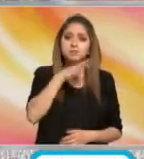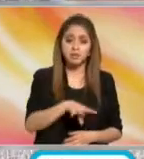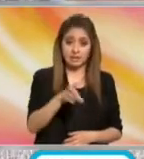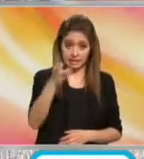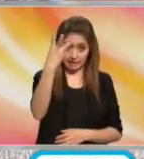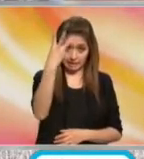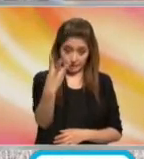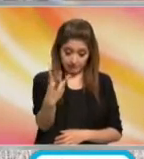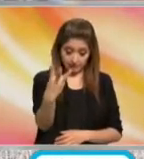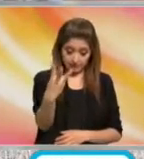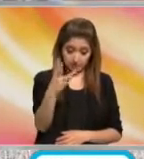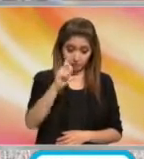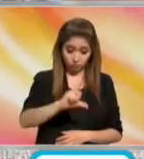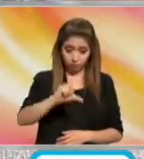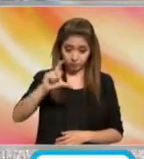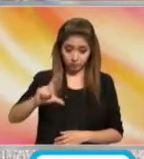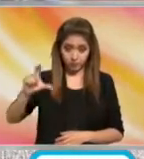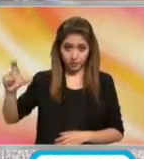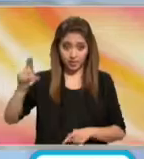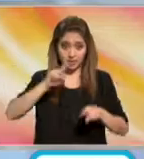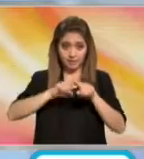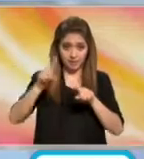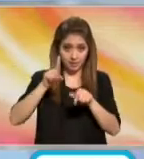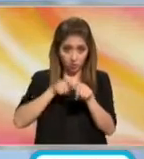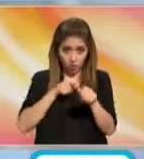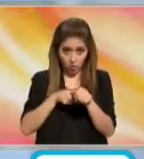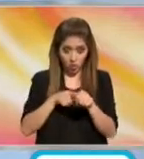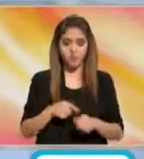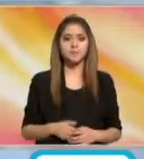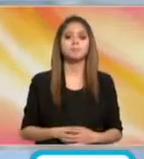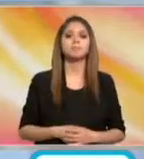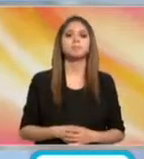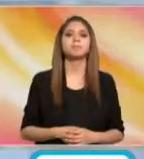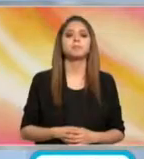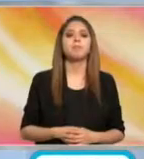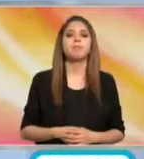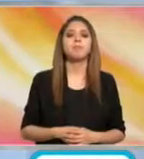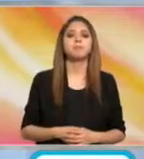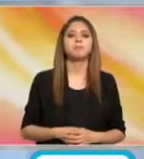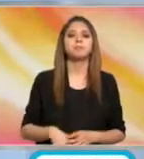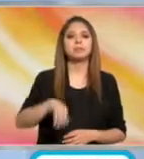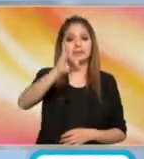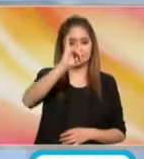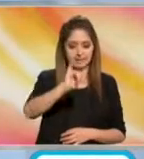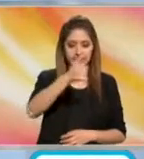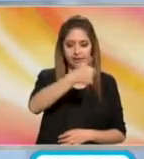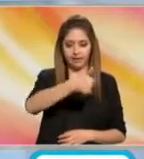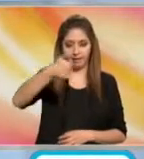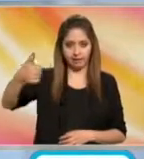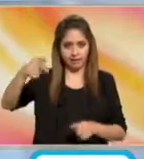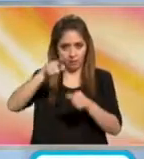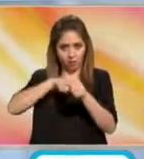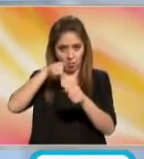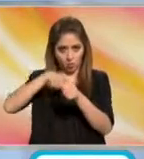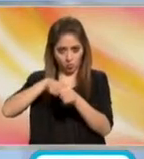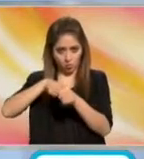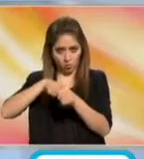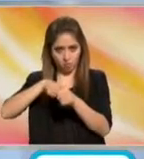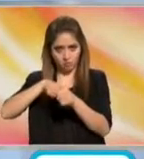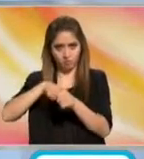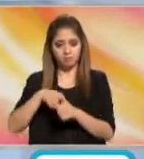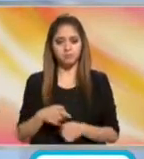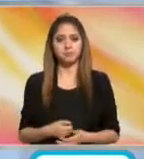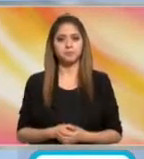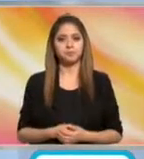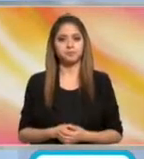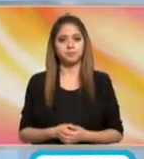tres productos vienen en diferentes tonalidades. Sí, sí, en cada uno de los colores tenemos